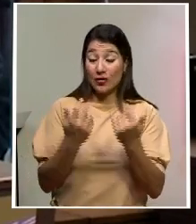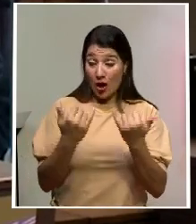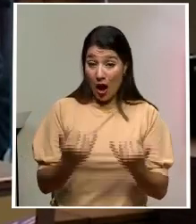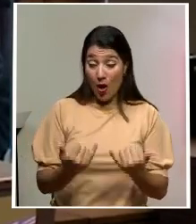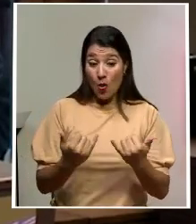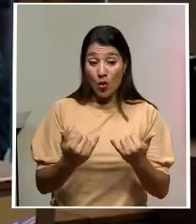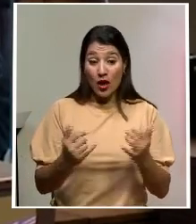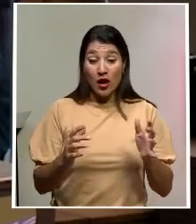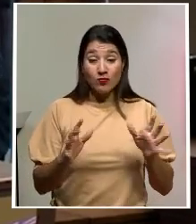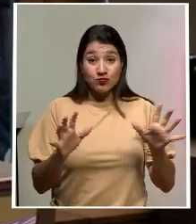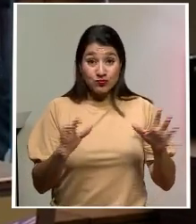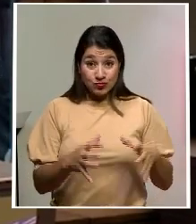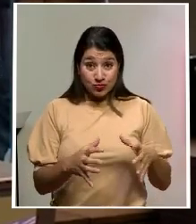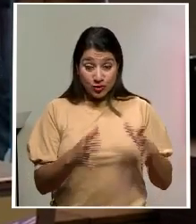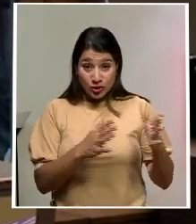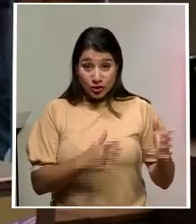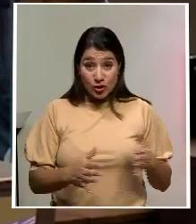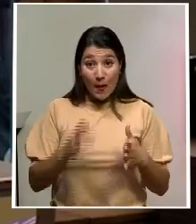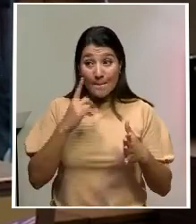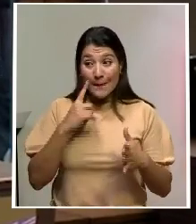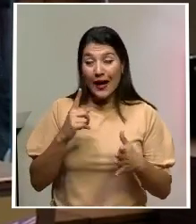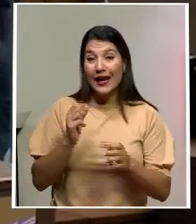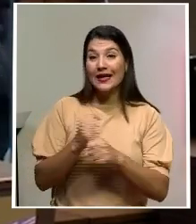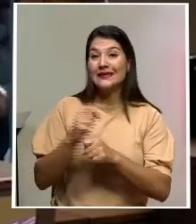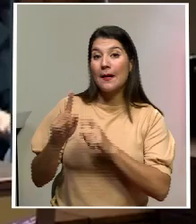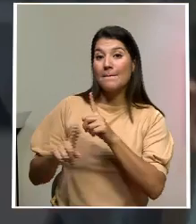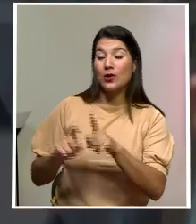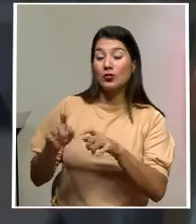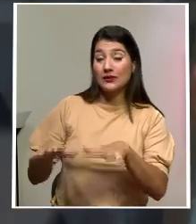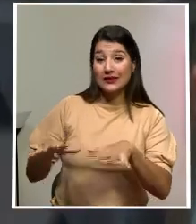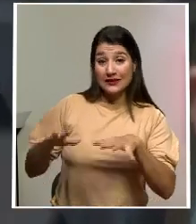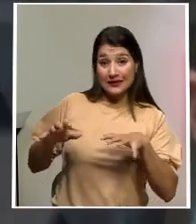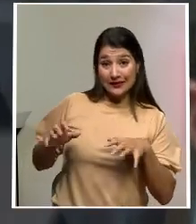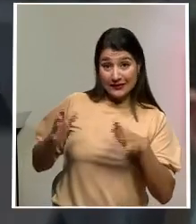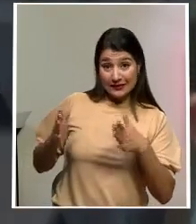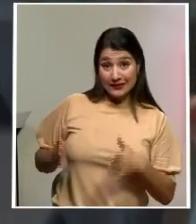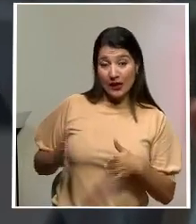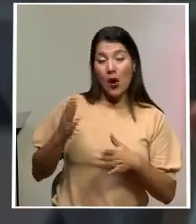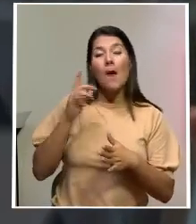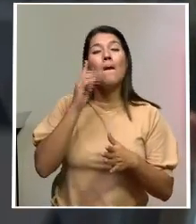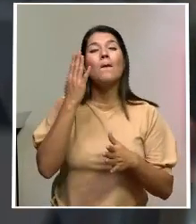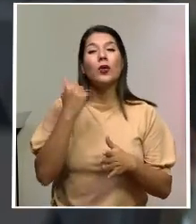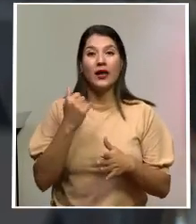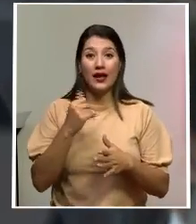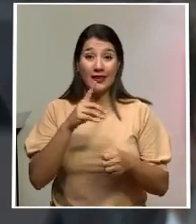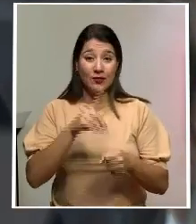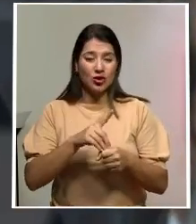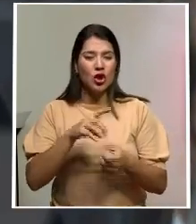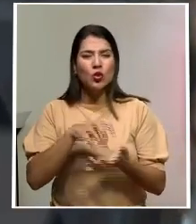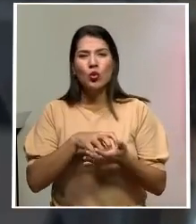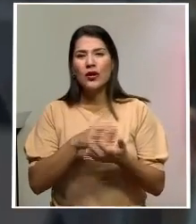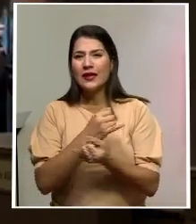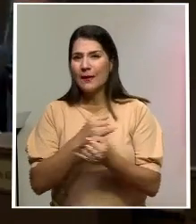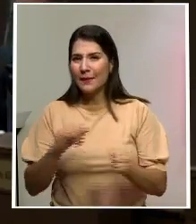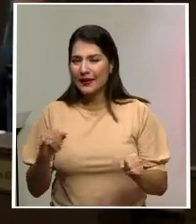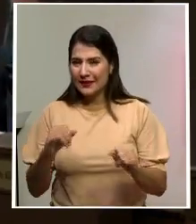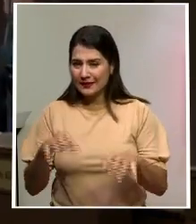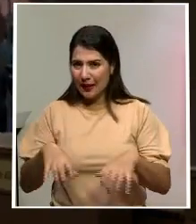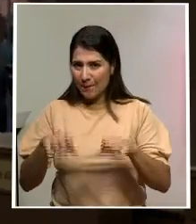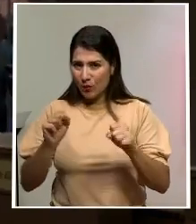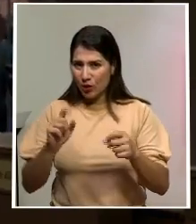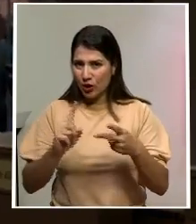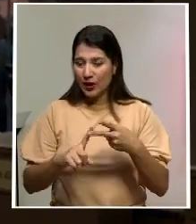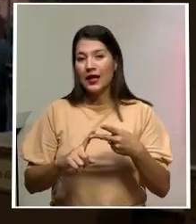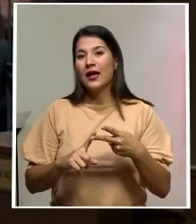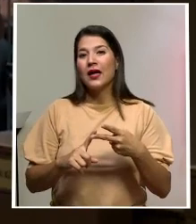los magistrados. Entre las principales inquietudes de los legisladores está la independencia de poderes, la afectación de las autonomías y el